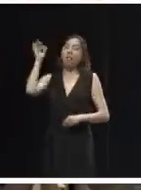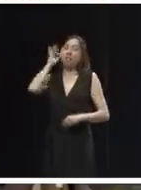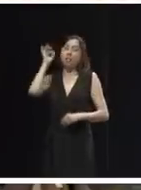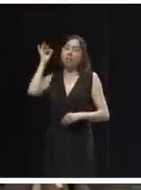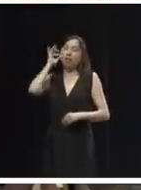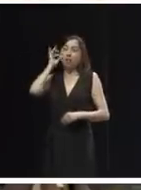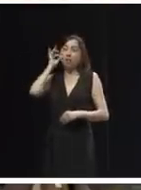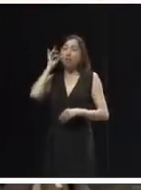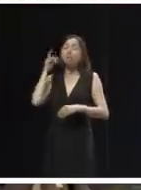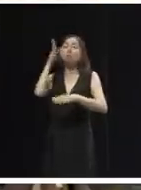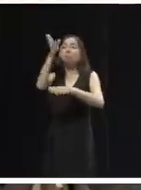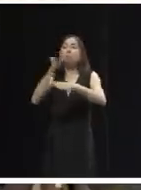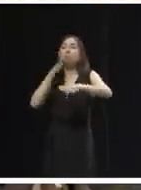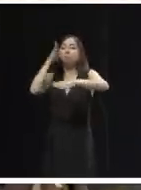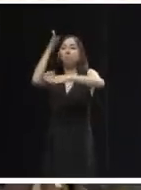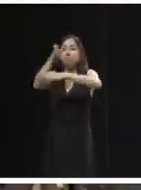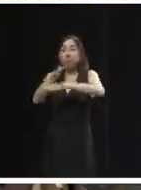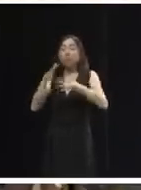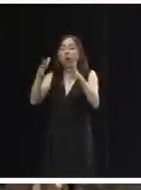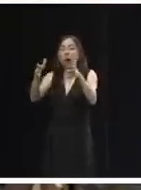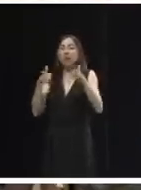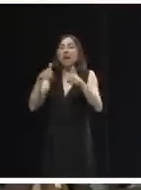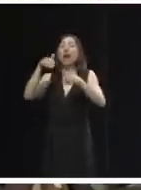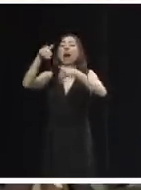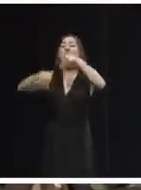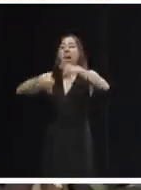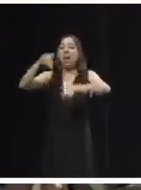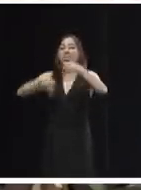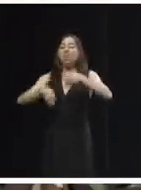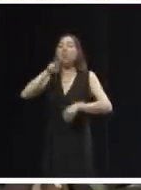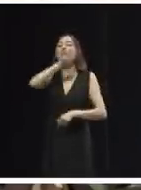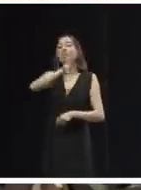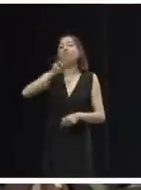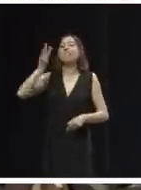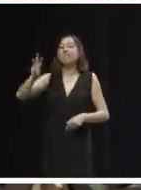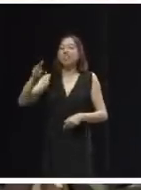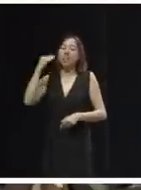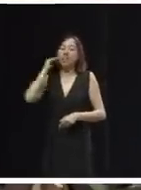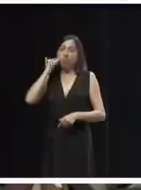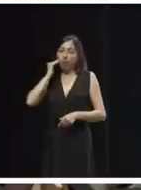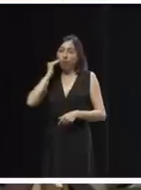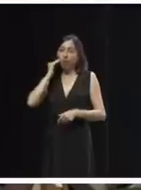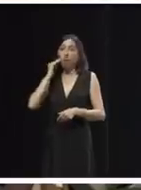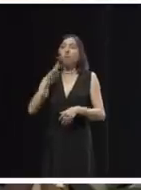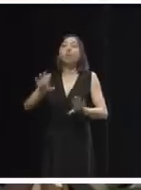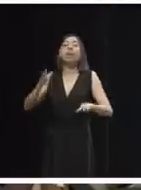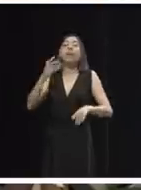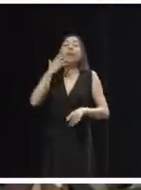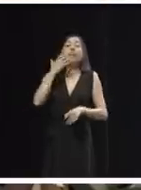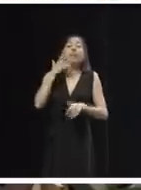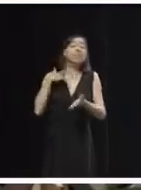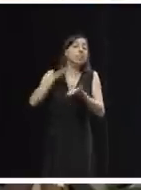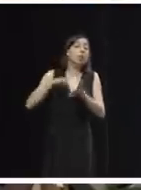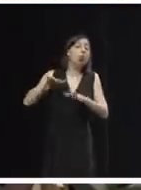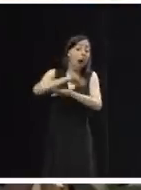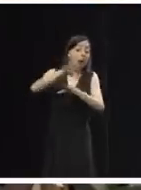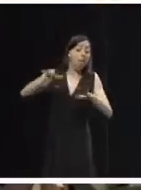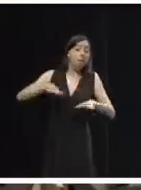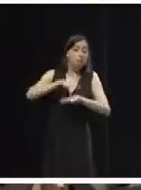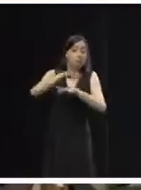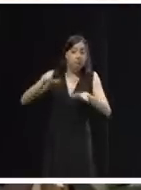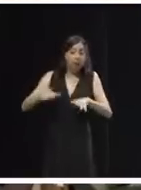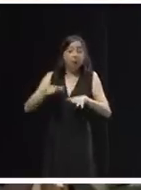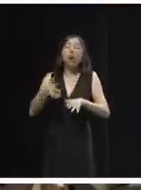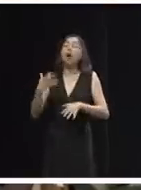que salgáis a ganar las elecciones el 23 de julio. Que si estáis en la playa, votéis por